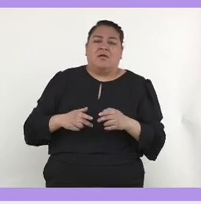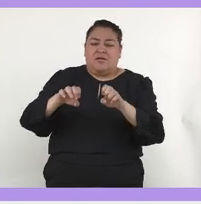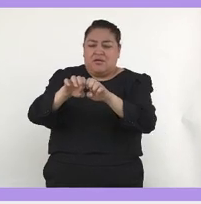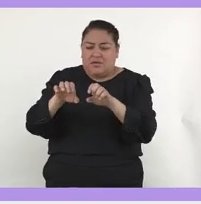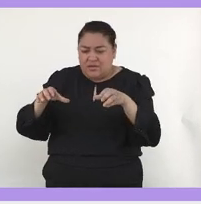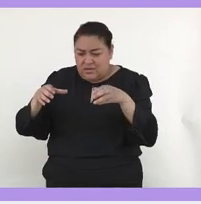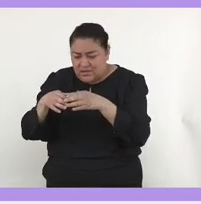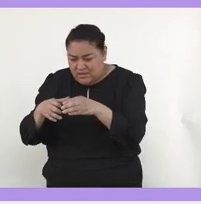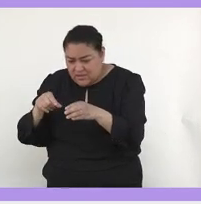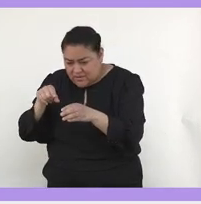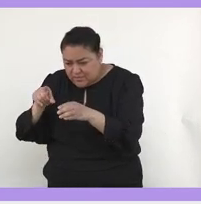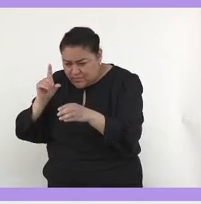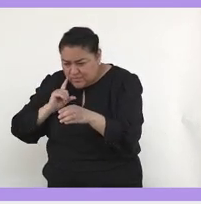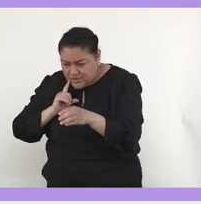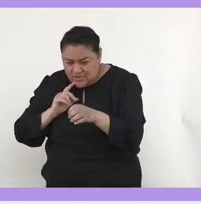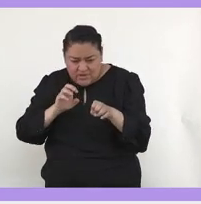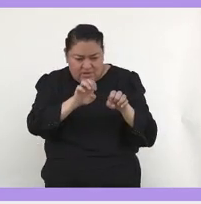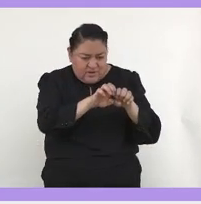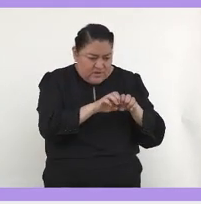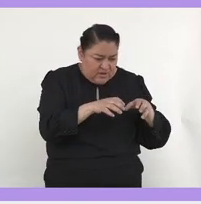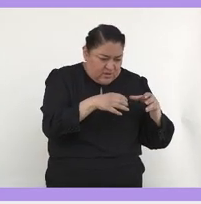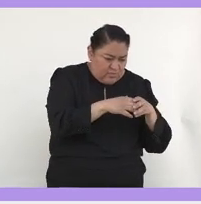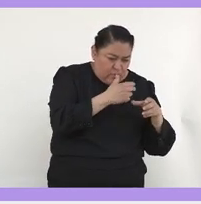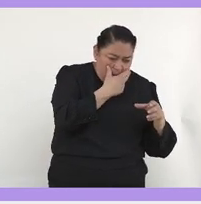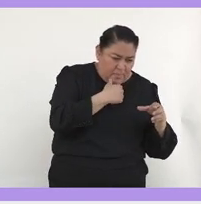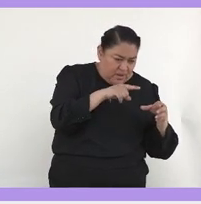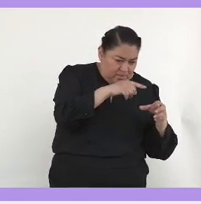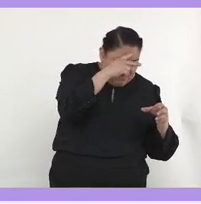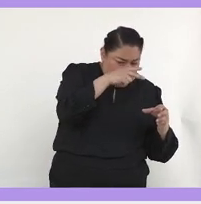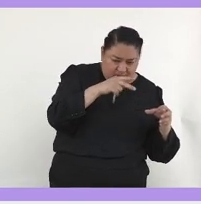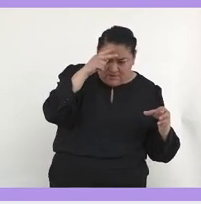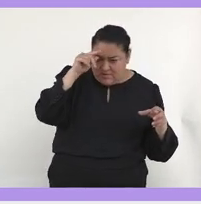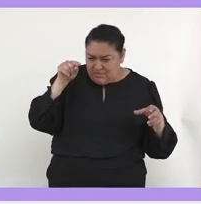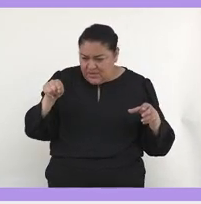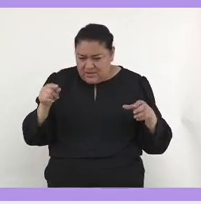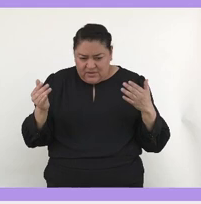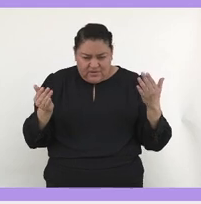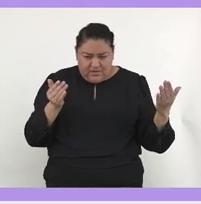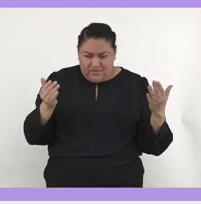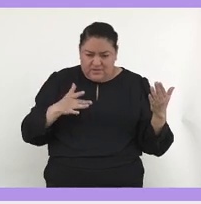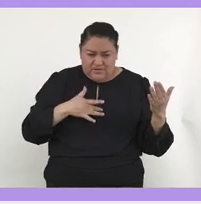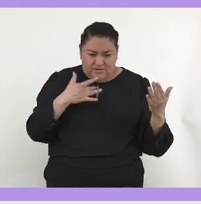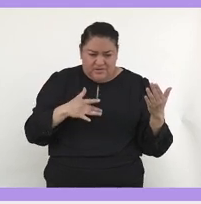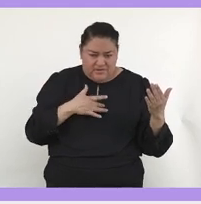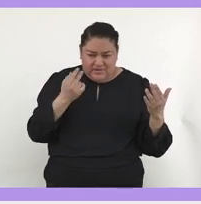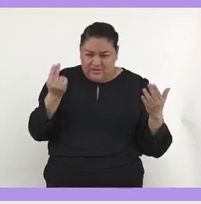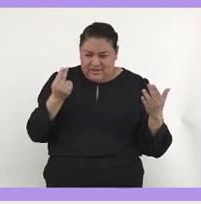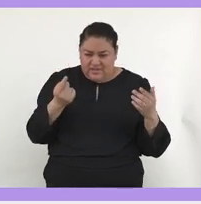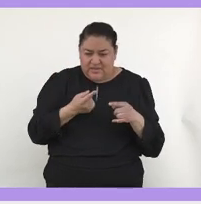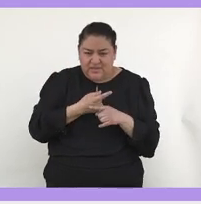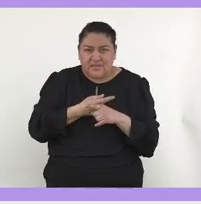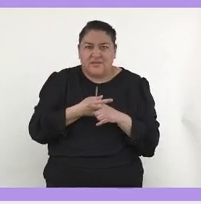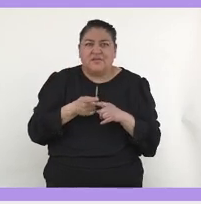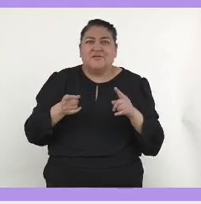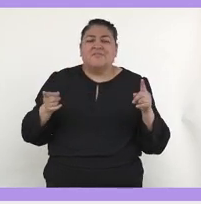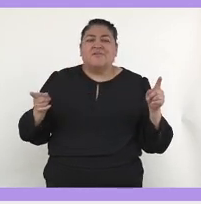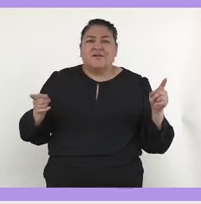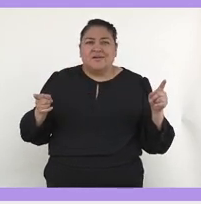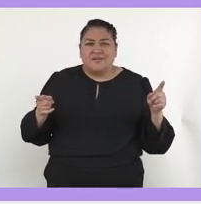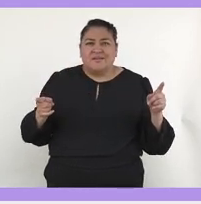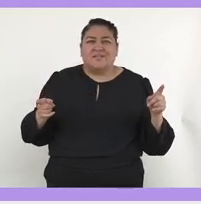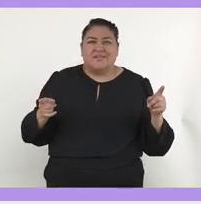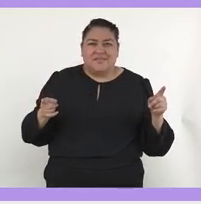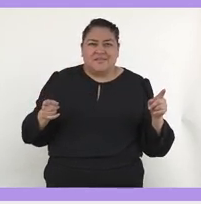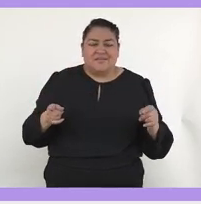diferentes a las del masculino Entonces yo creo que en esa reestructuración a nivel de federación a nivel de selecciones nacionales ya